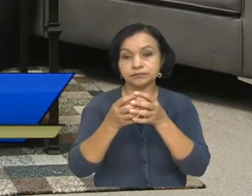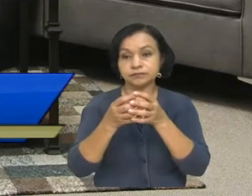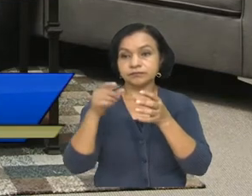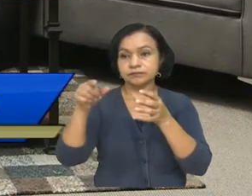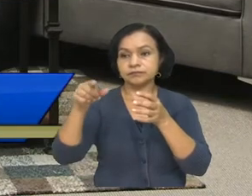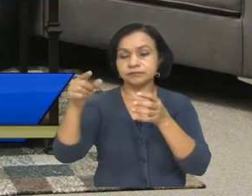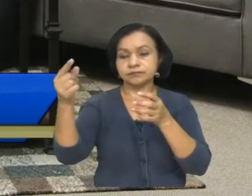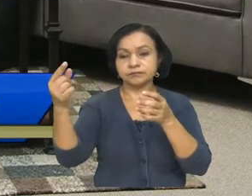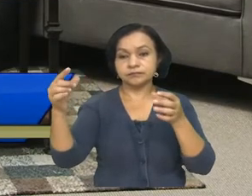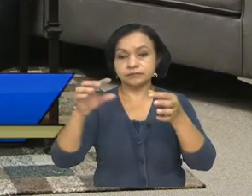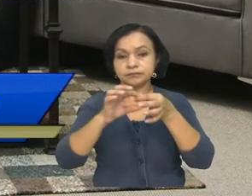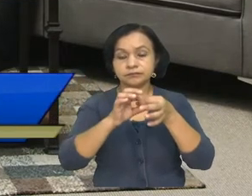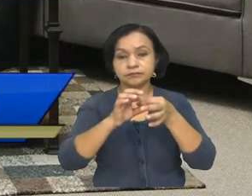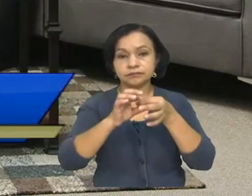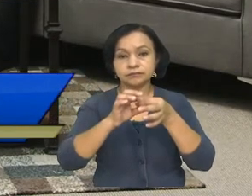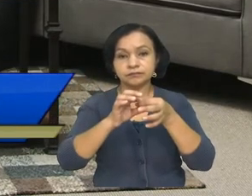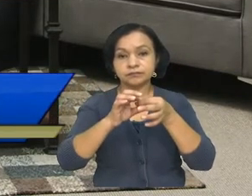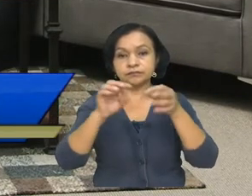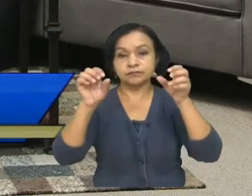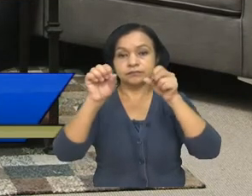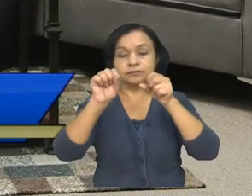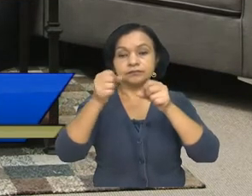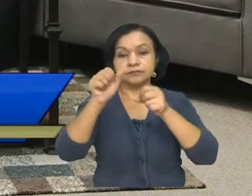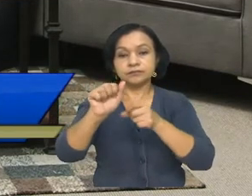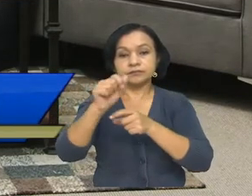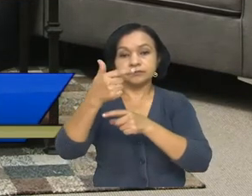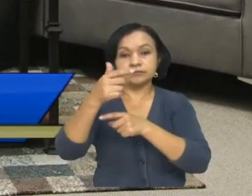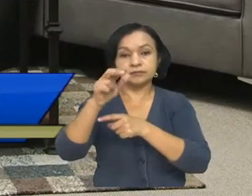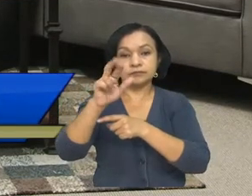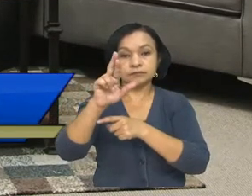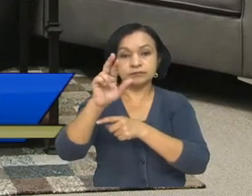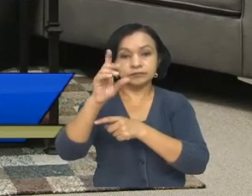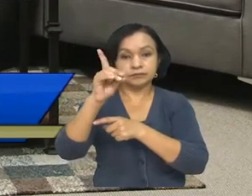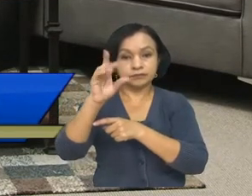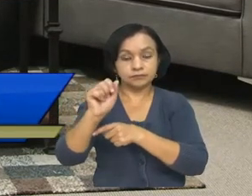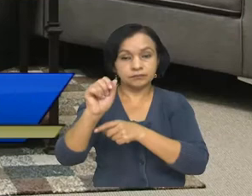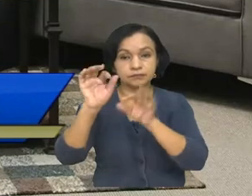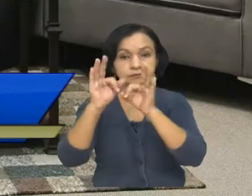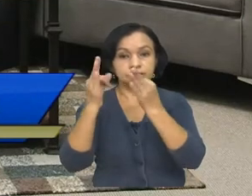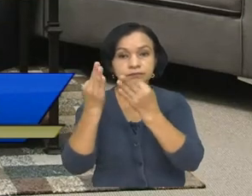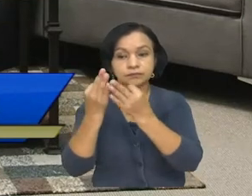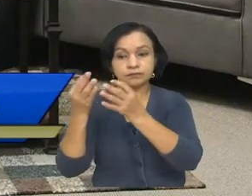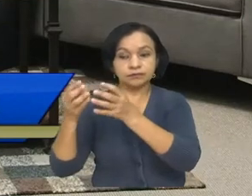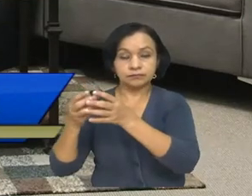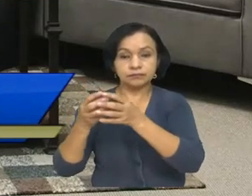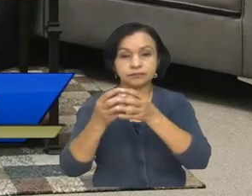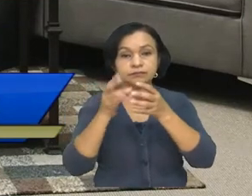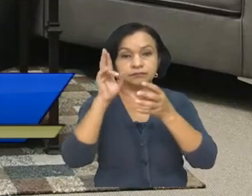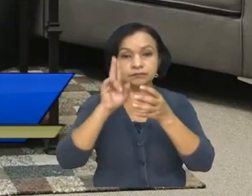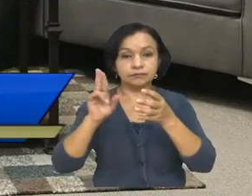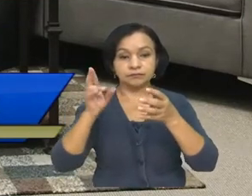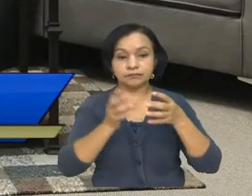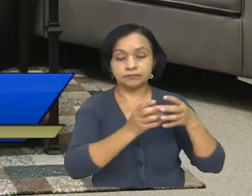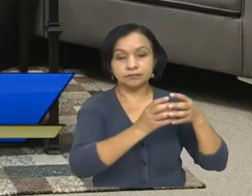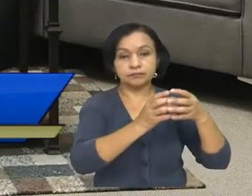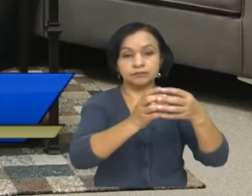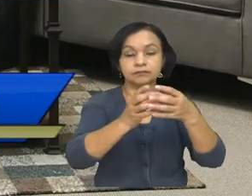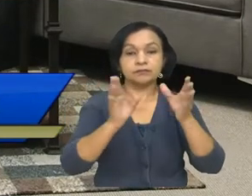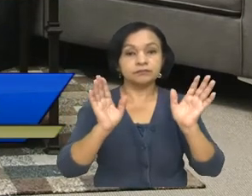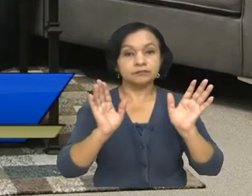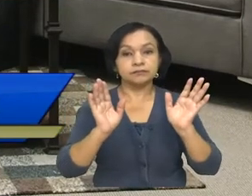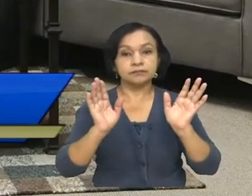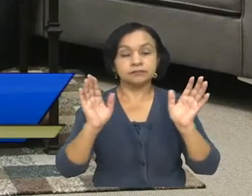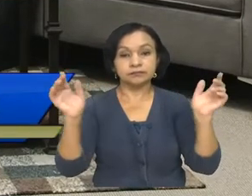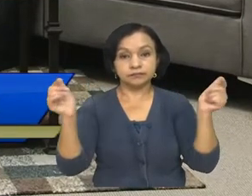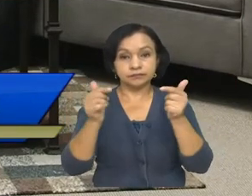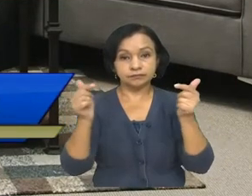allí en la Sagrada Familia. Entonces ese sector también había un grupo también con armas de guerra,